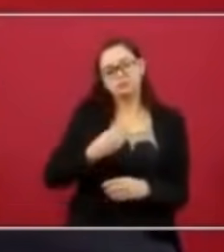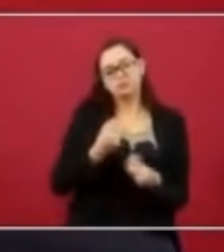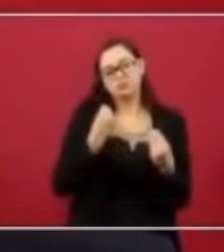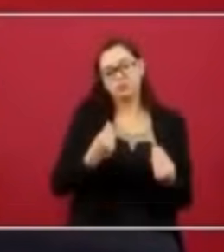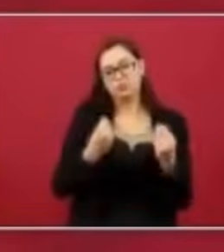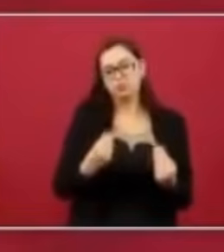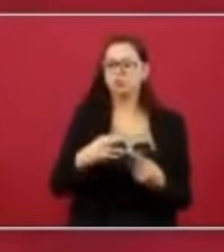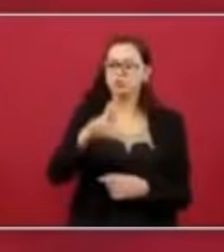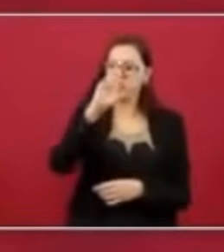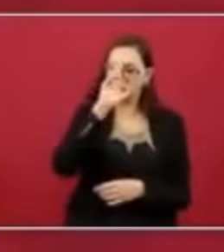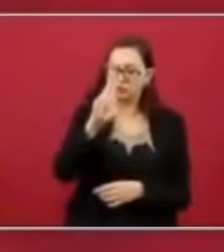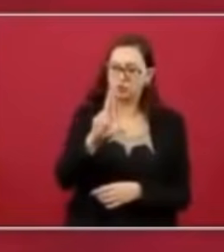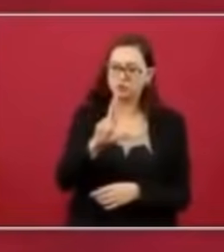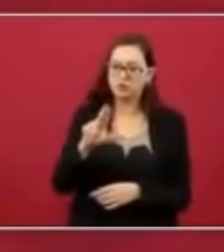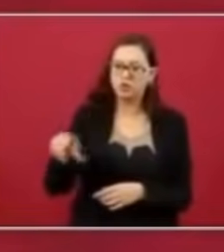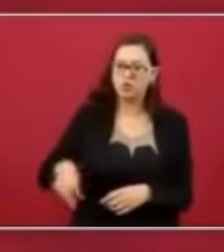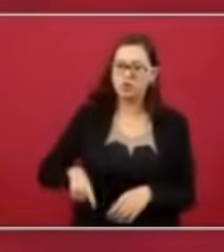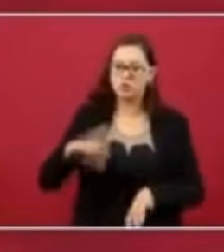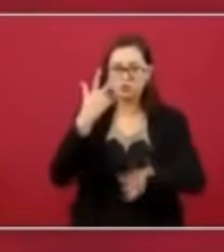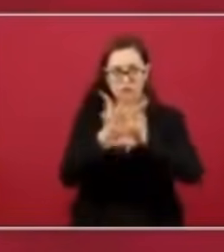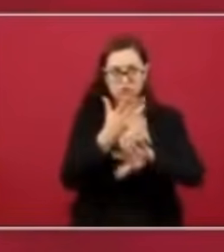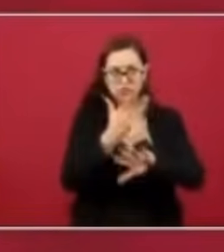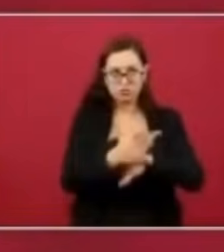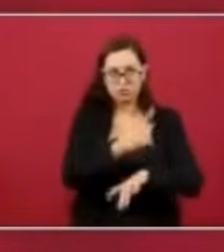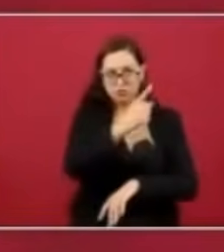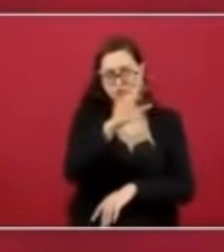respetuosamente al gobierno de Estados Unidos